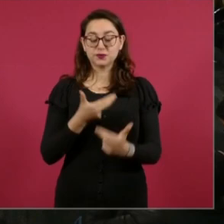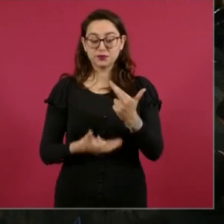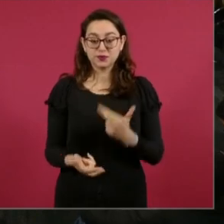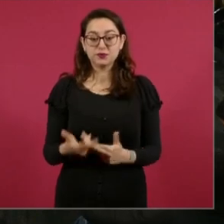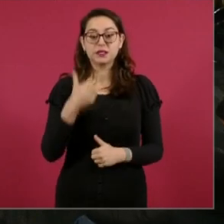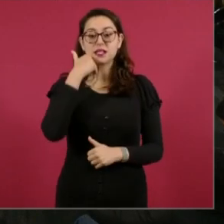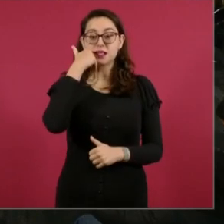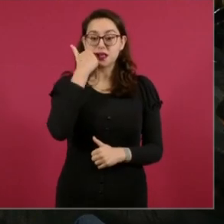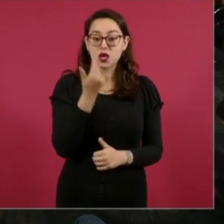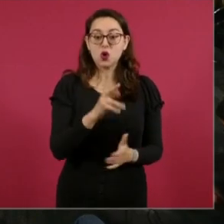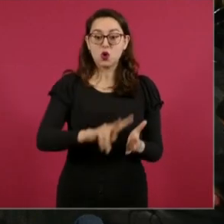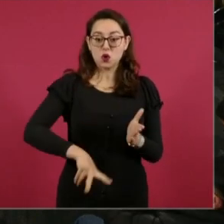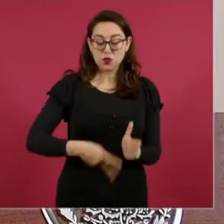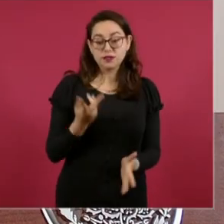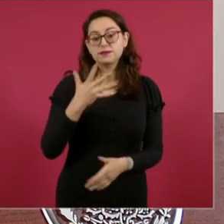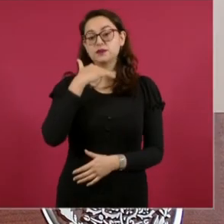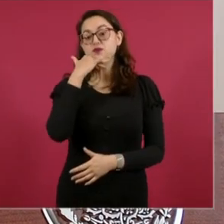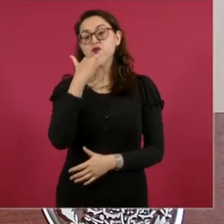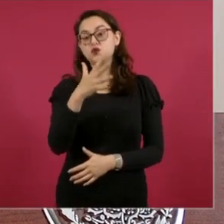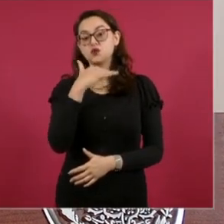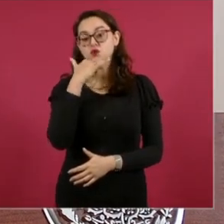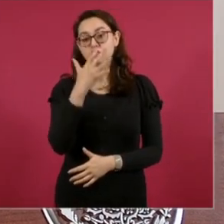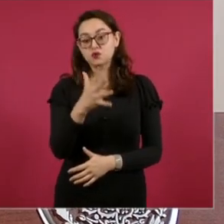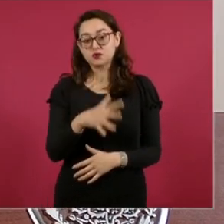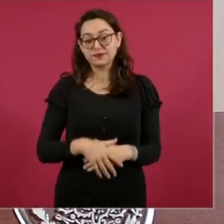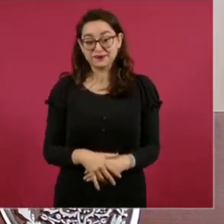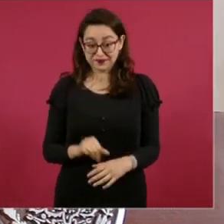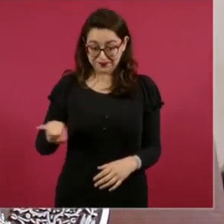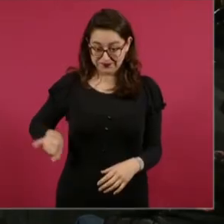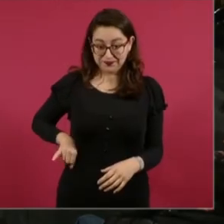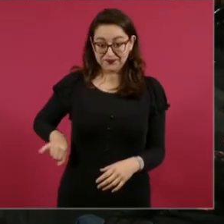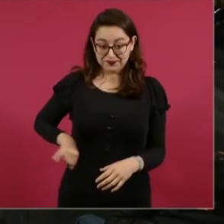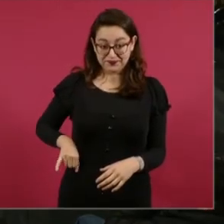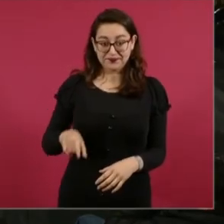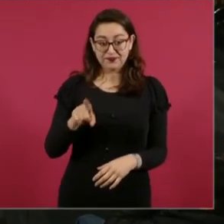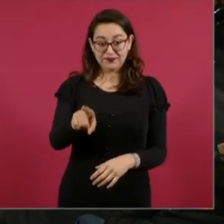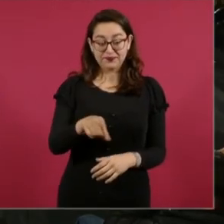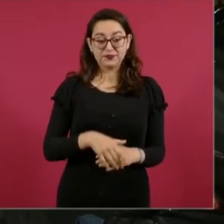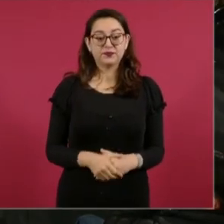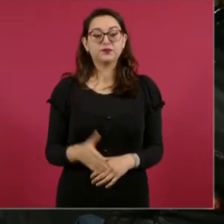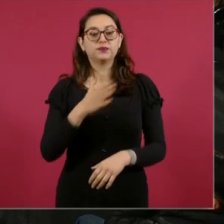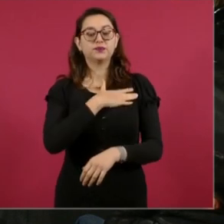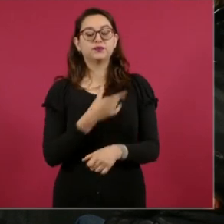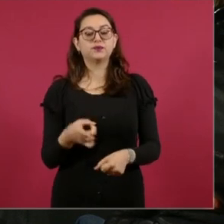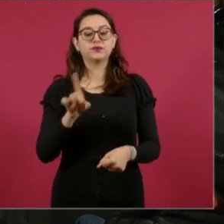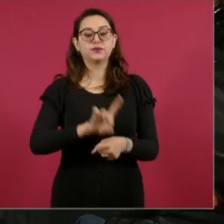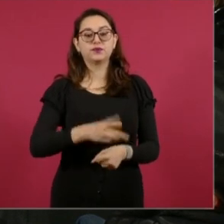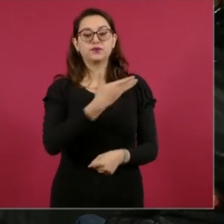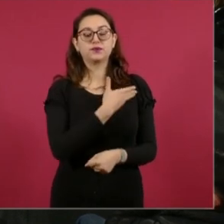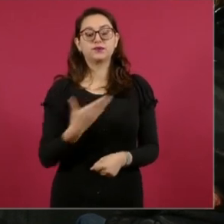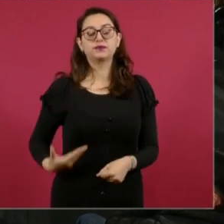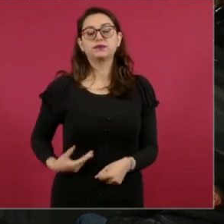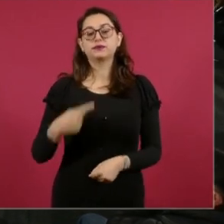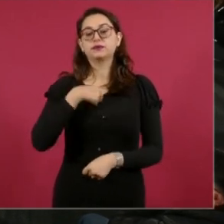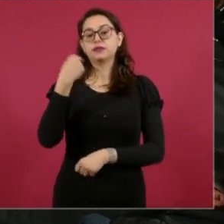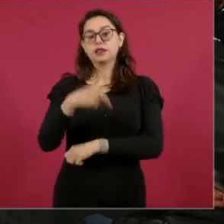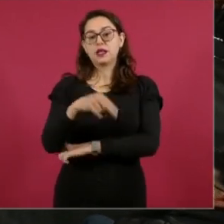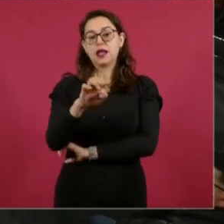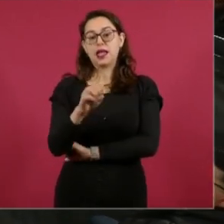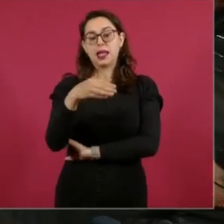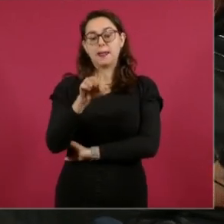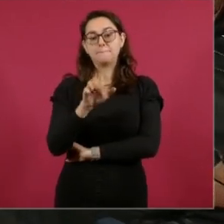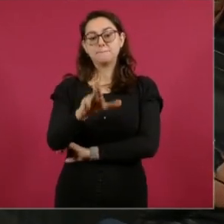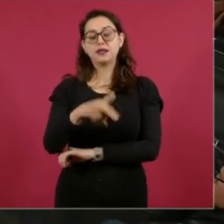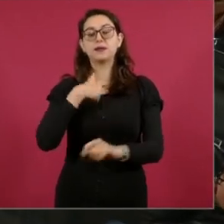regrese la corrupción. Pues está interesante, pero vamos. Buenos días, presidente. Gracias. Emir Olivares, de periódico La